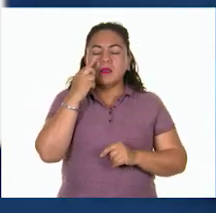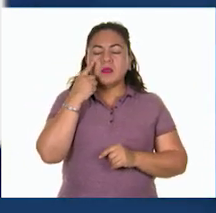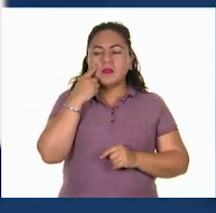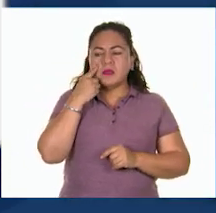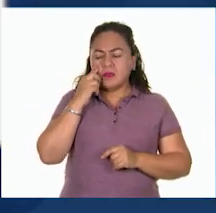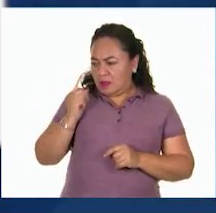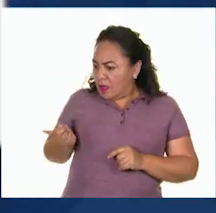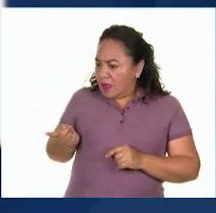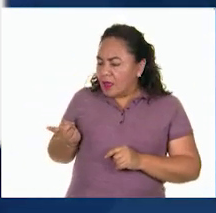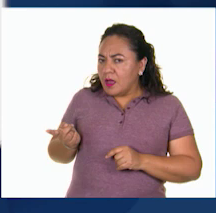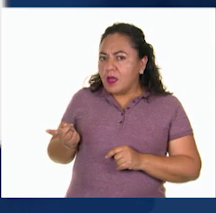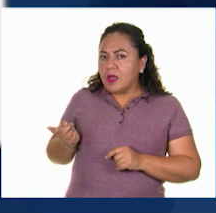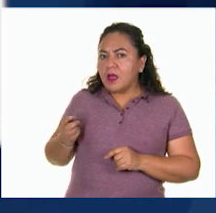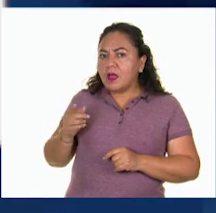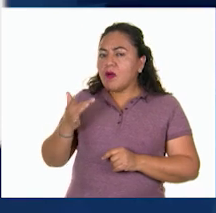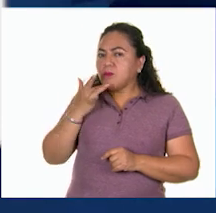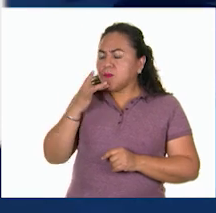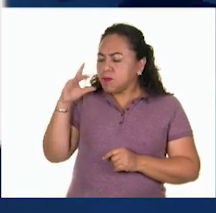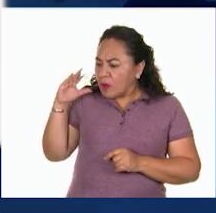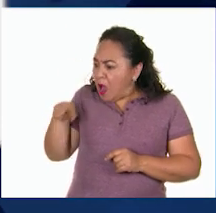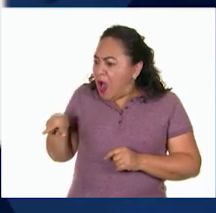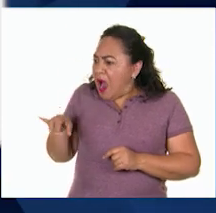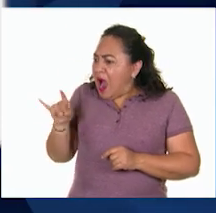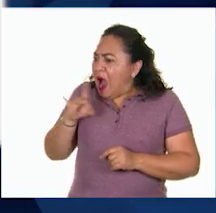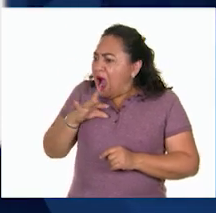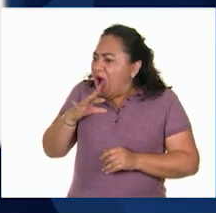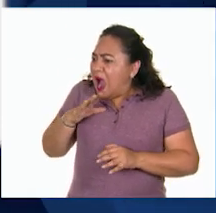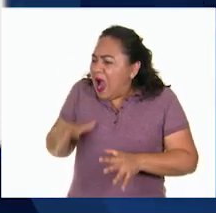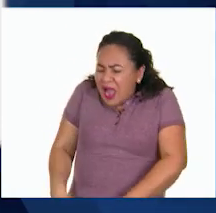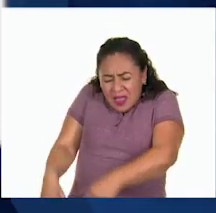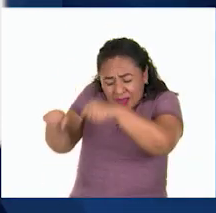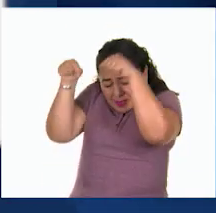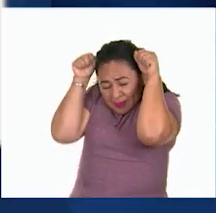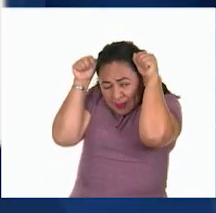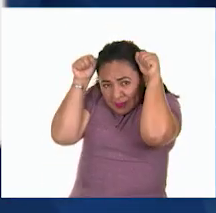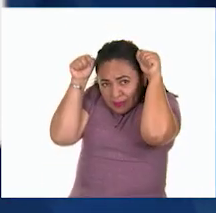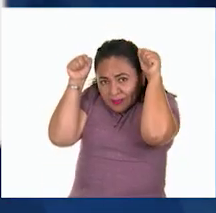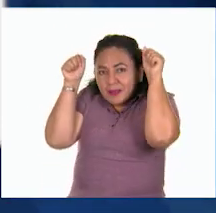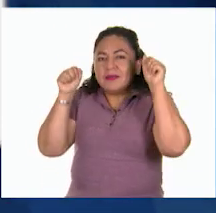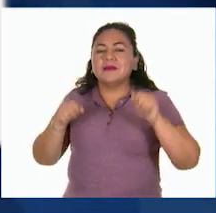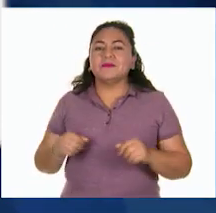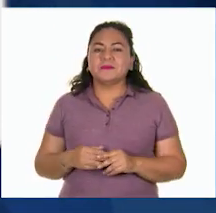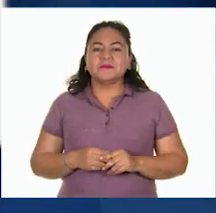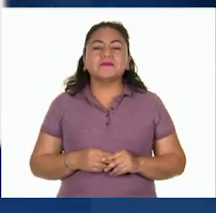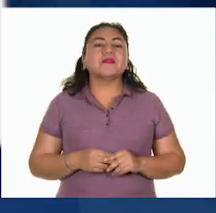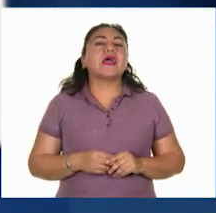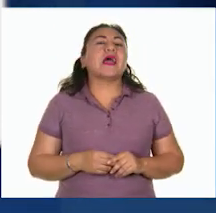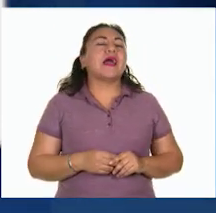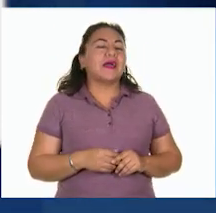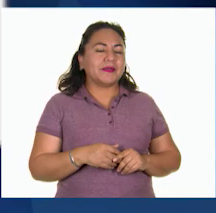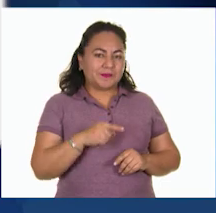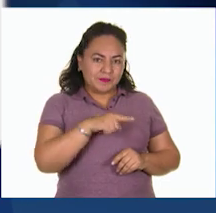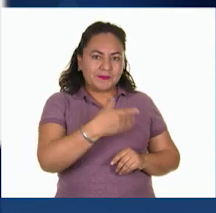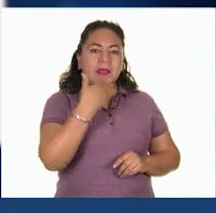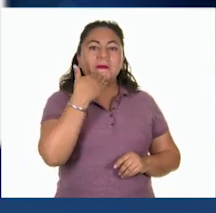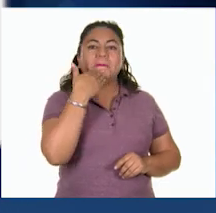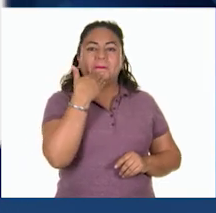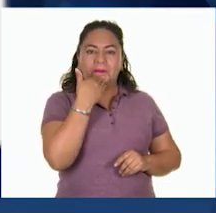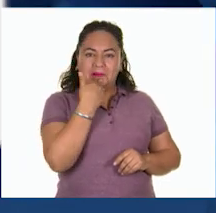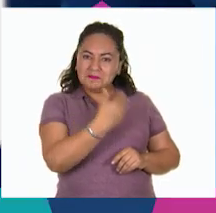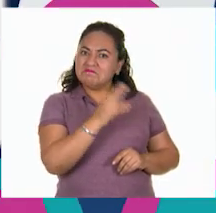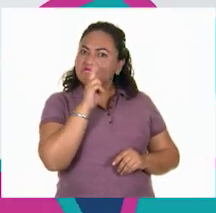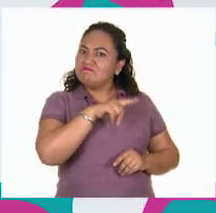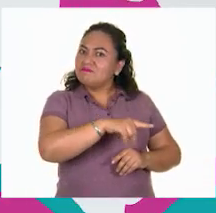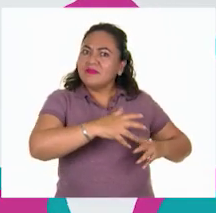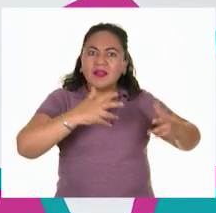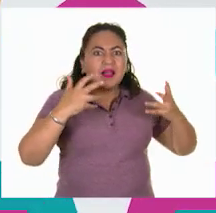cama. Aterrado, se tapa la cabeza con las cobijas. Muy bien, María. De verdad que lo